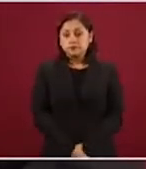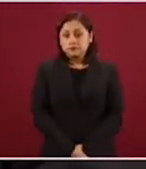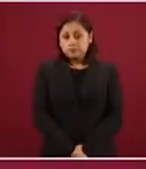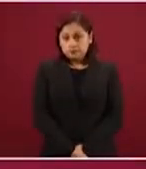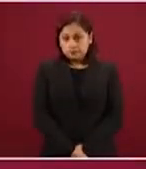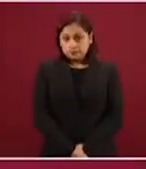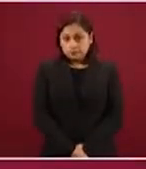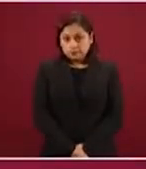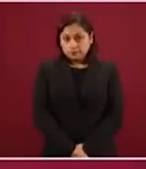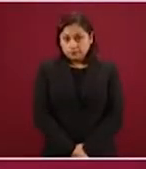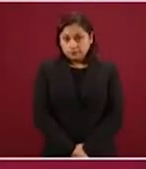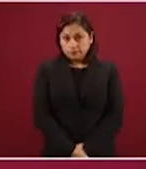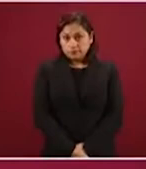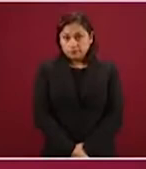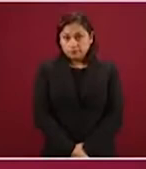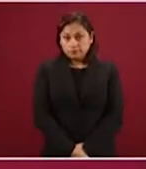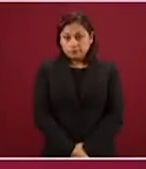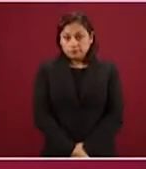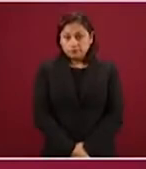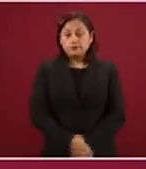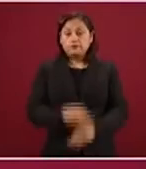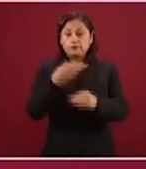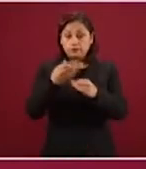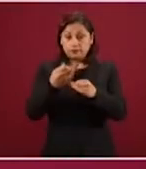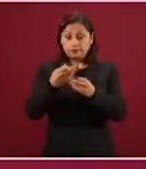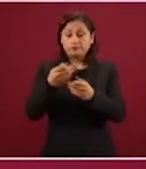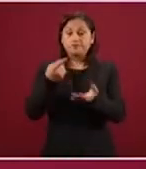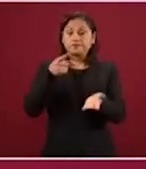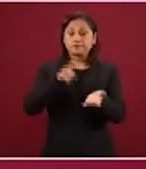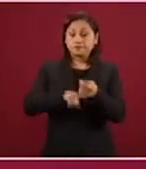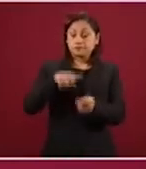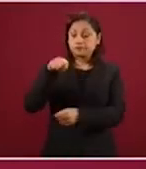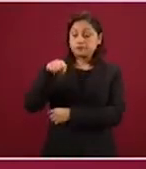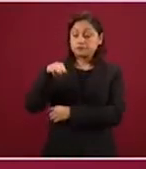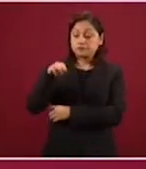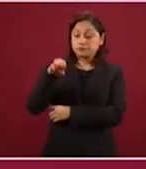un capítulo sobre el medio ambiente.